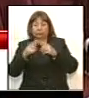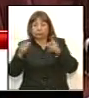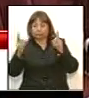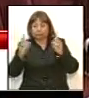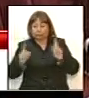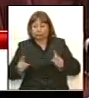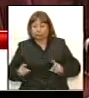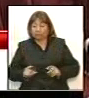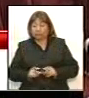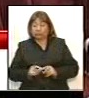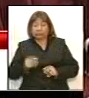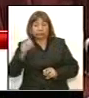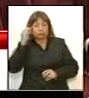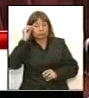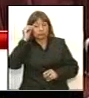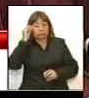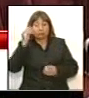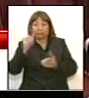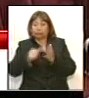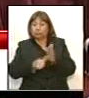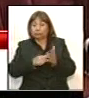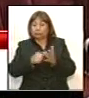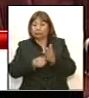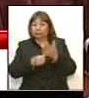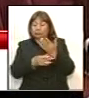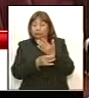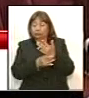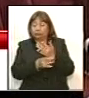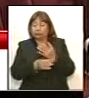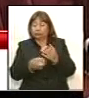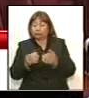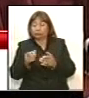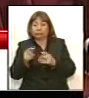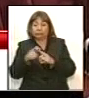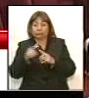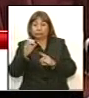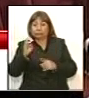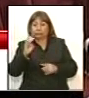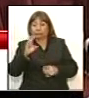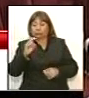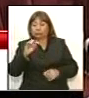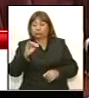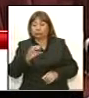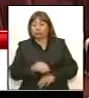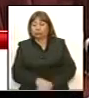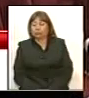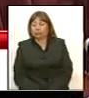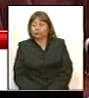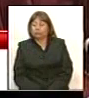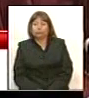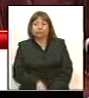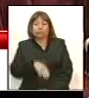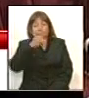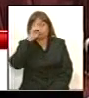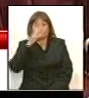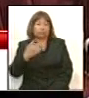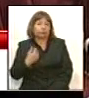Porque todos son ingenieros, abogados, arquitectos, médicos, mínimo técnicos de alguna carrera profesional, mientras los peruanos